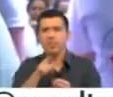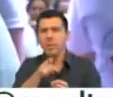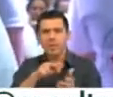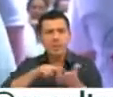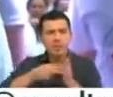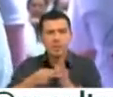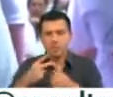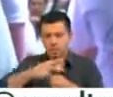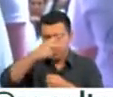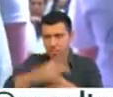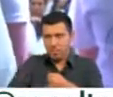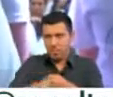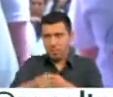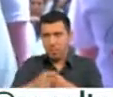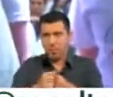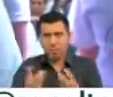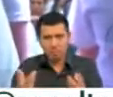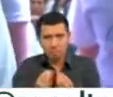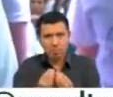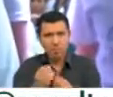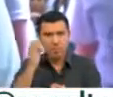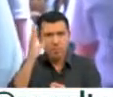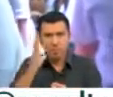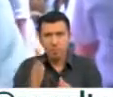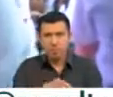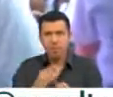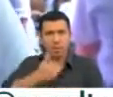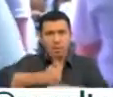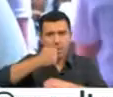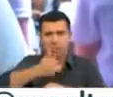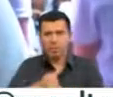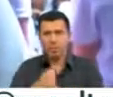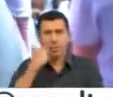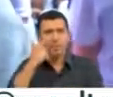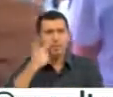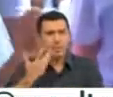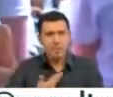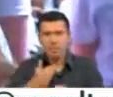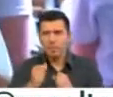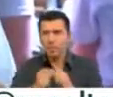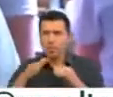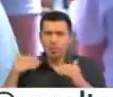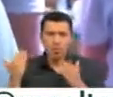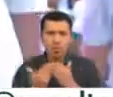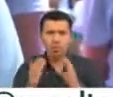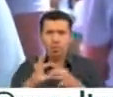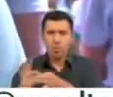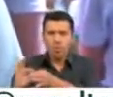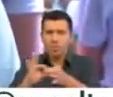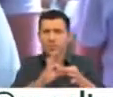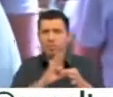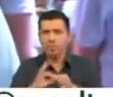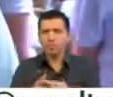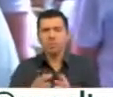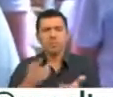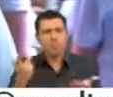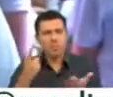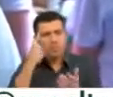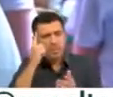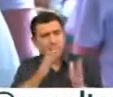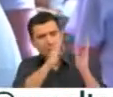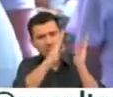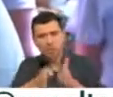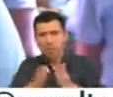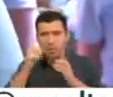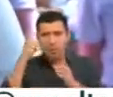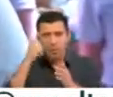proyecto de unidad de rectores, pastores, padres de familia, padres, todos unidos, buscando esto, que el gobierno escuche la